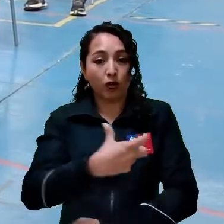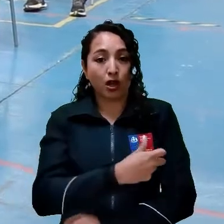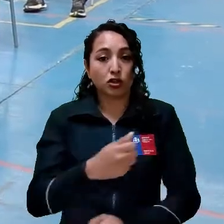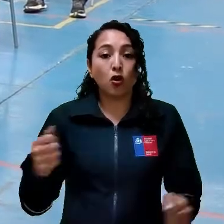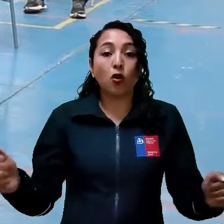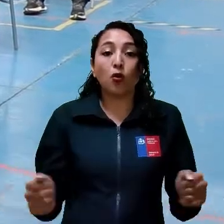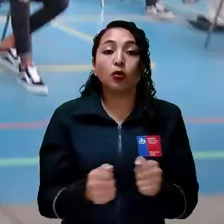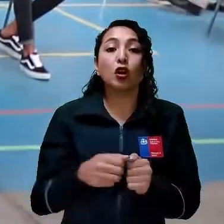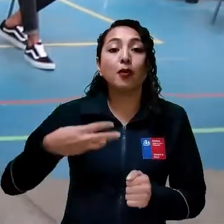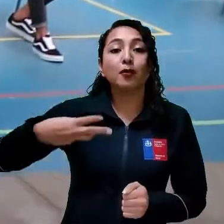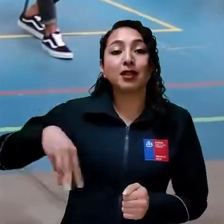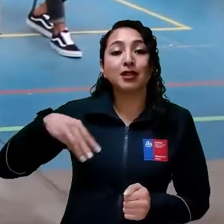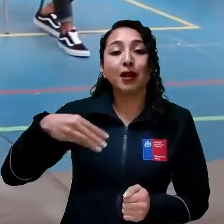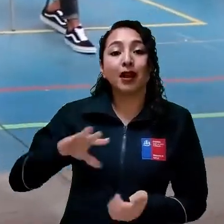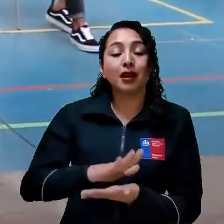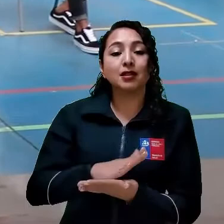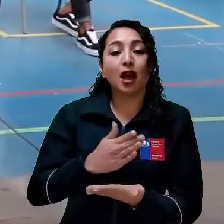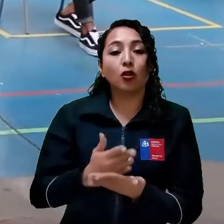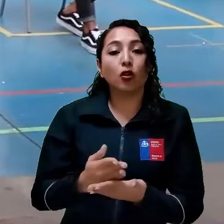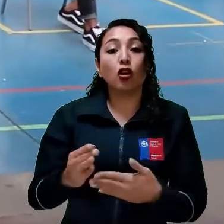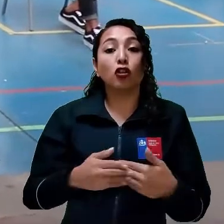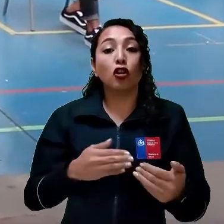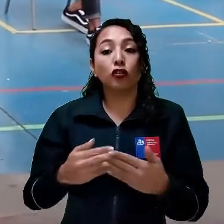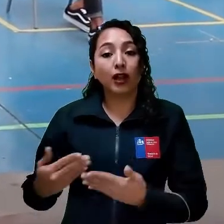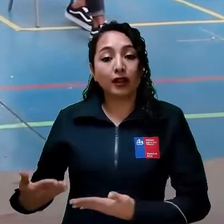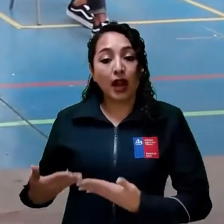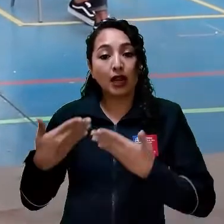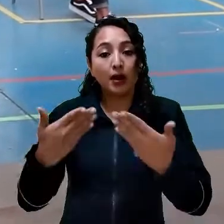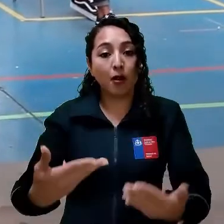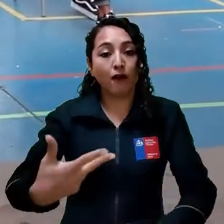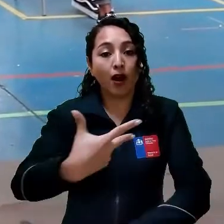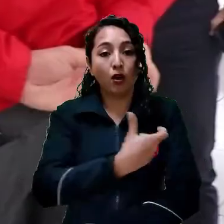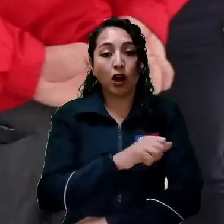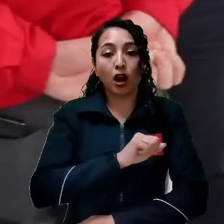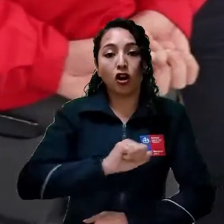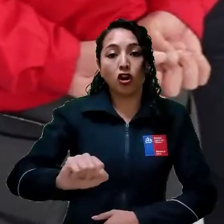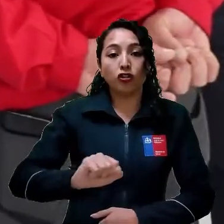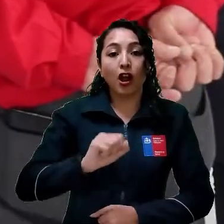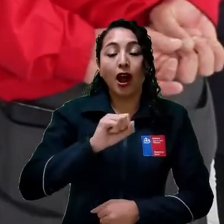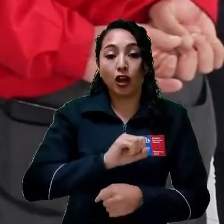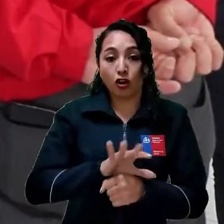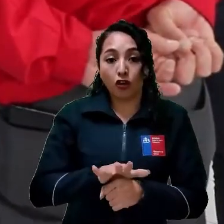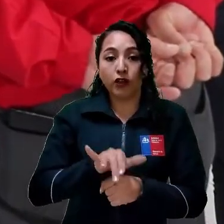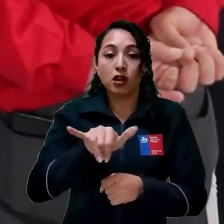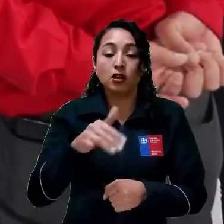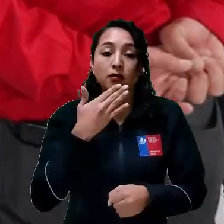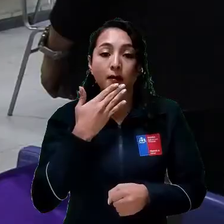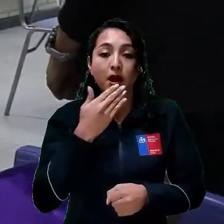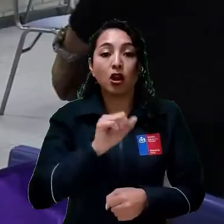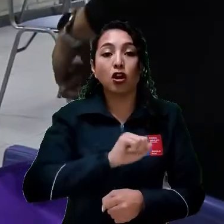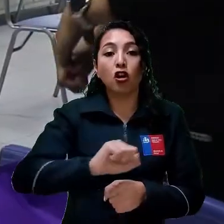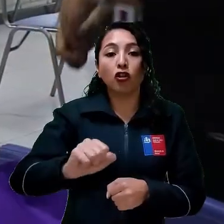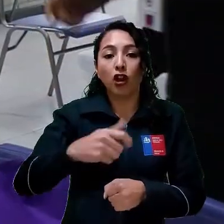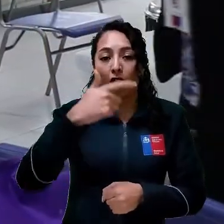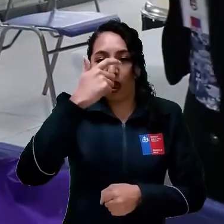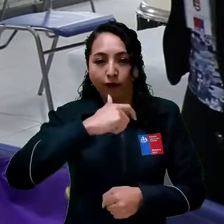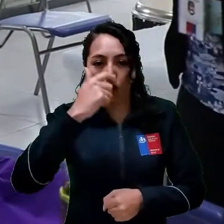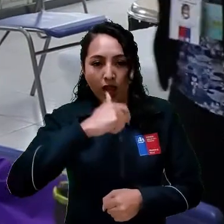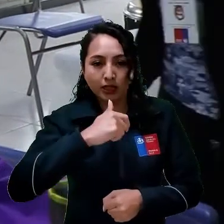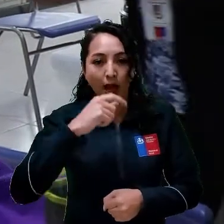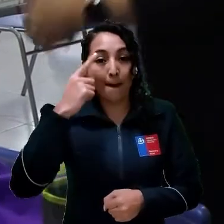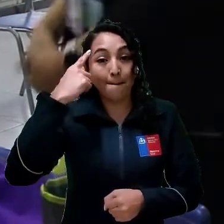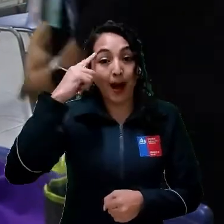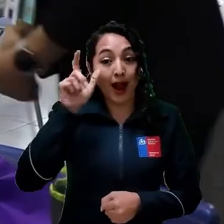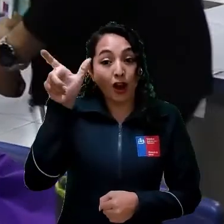dispositivos municipales de salud, en donde trajimos a terreno esta vacunación contra el COVID y contra la influenza para los alumnos